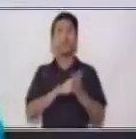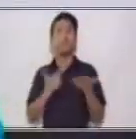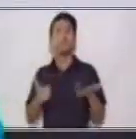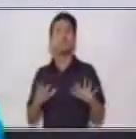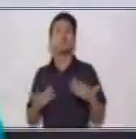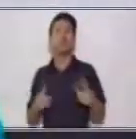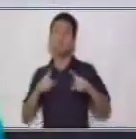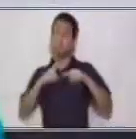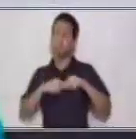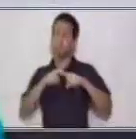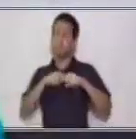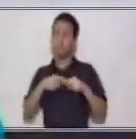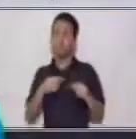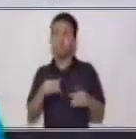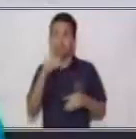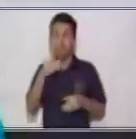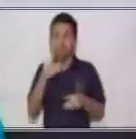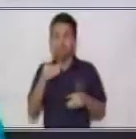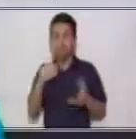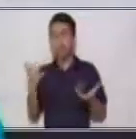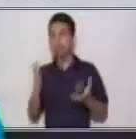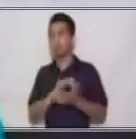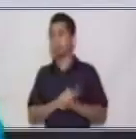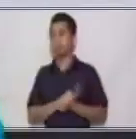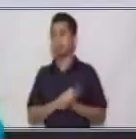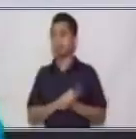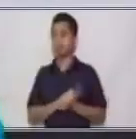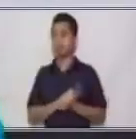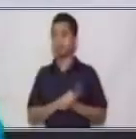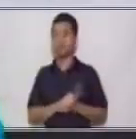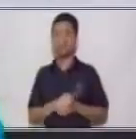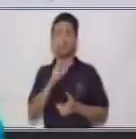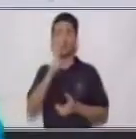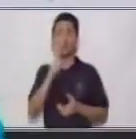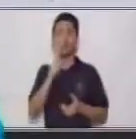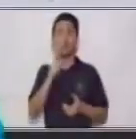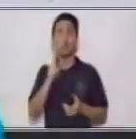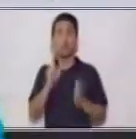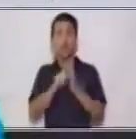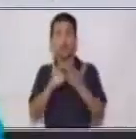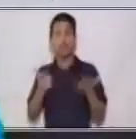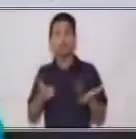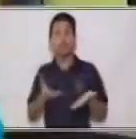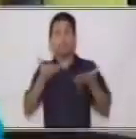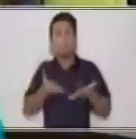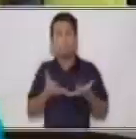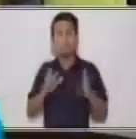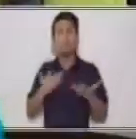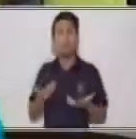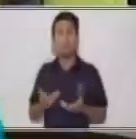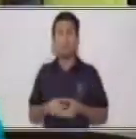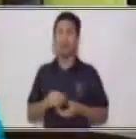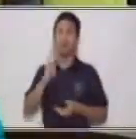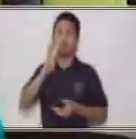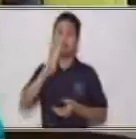y el grosor. Podríamos decir, por ejemplo, que pesa 3 libras.